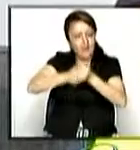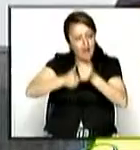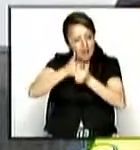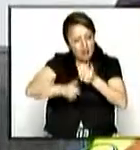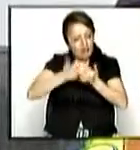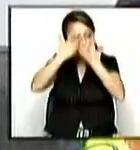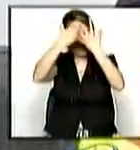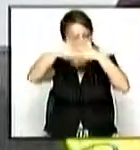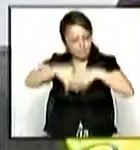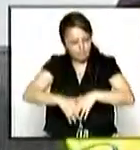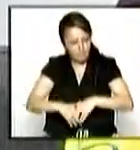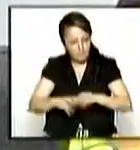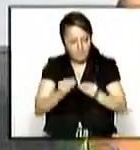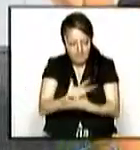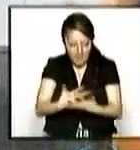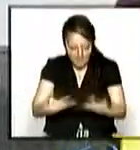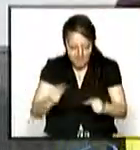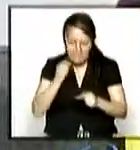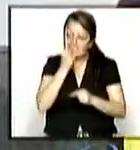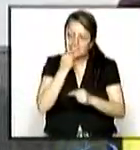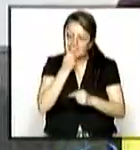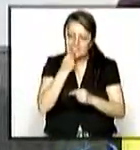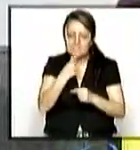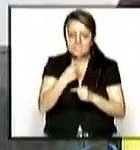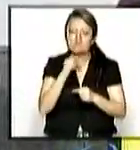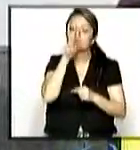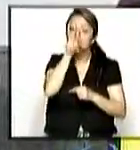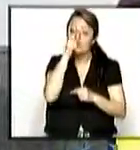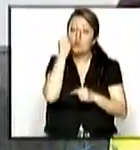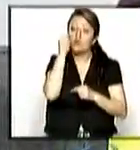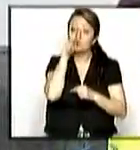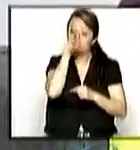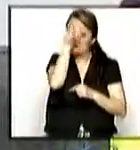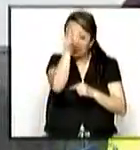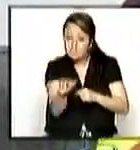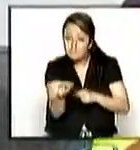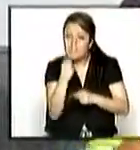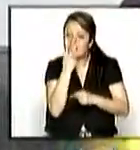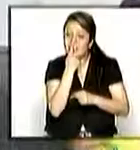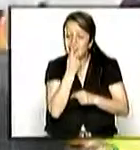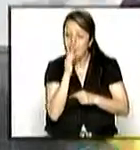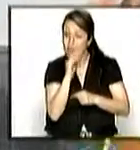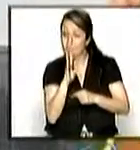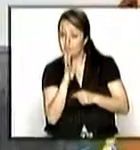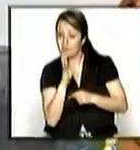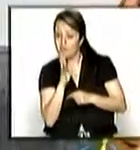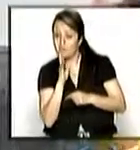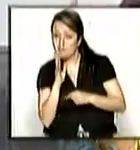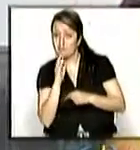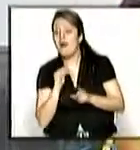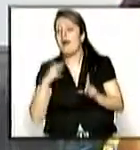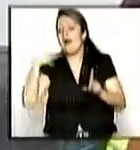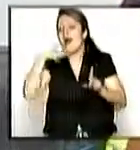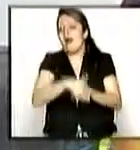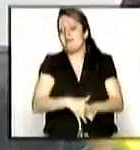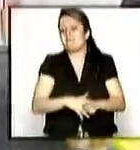material que se utiliza, de la visión integral de la medicina biológica, de ese complemento y esa